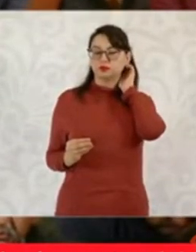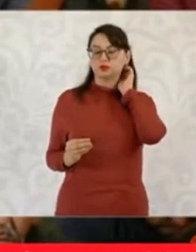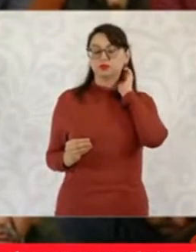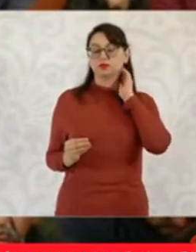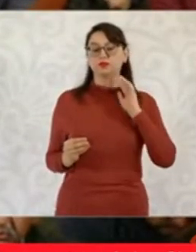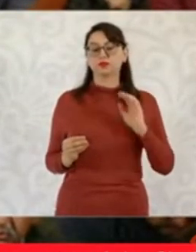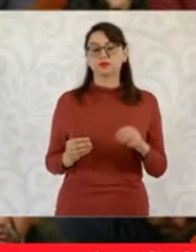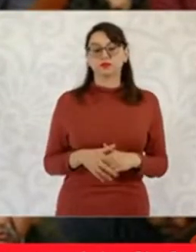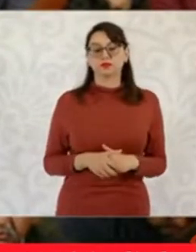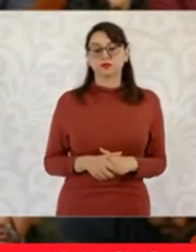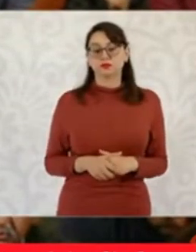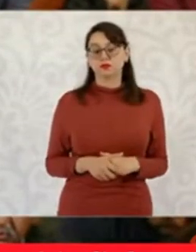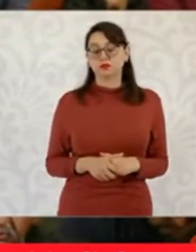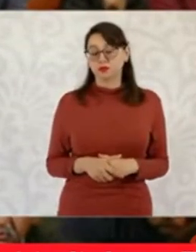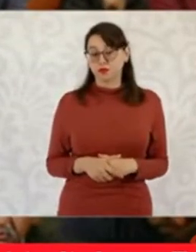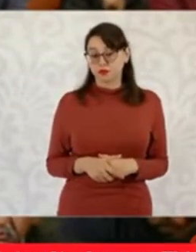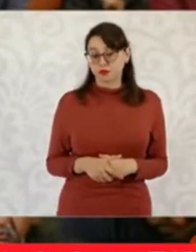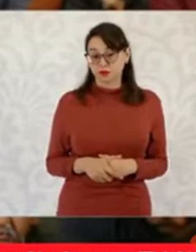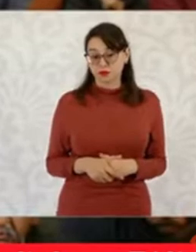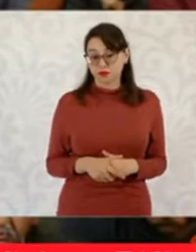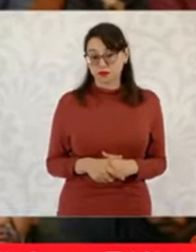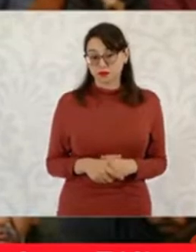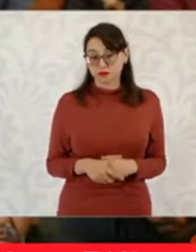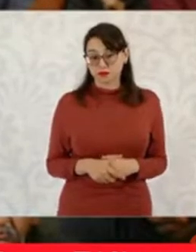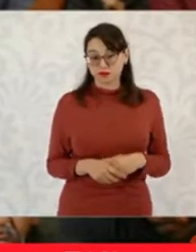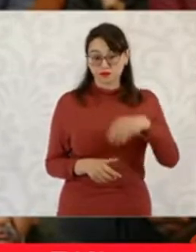una forma de que